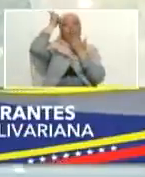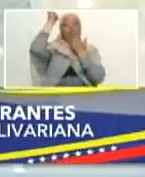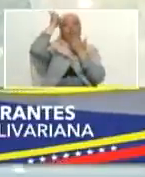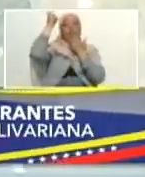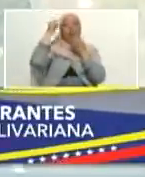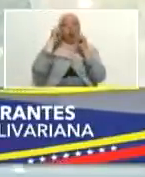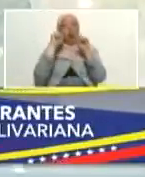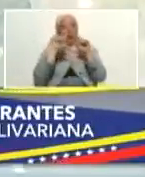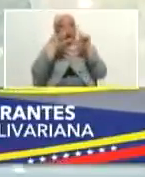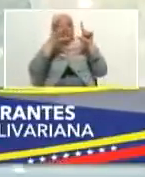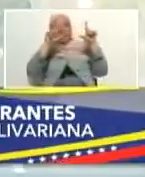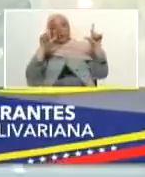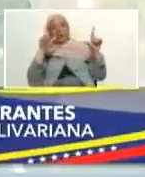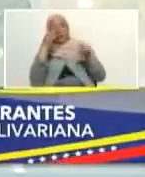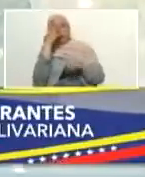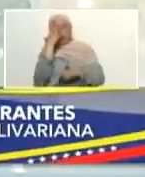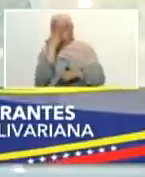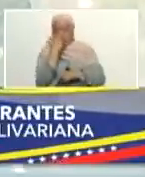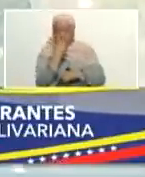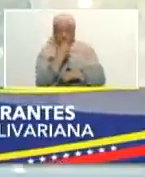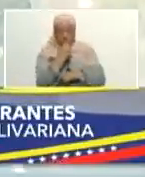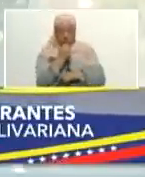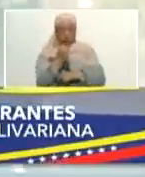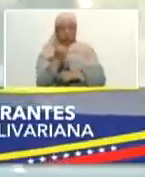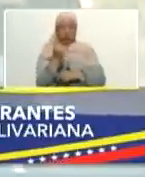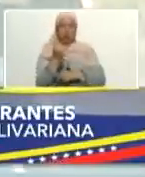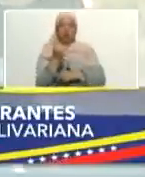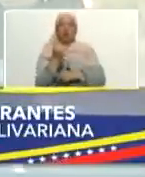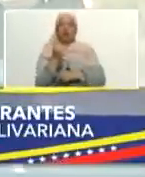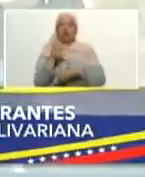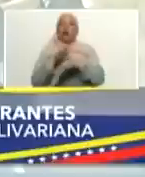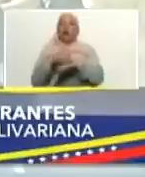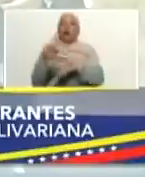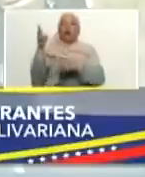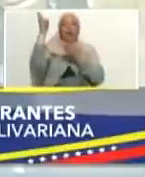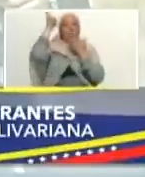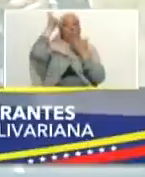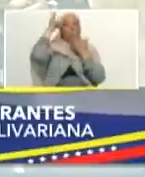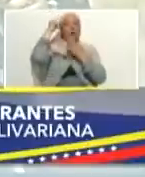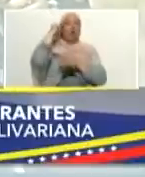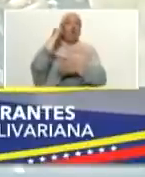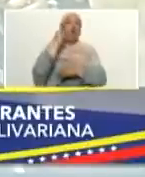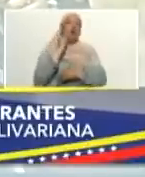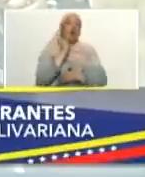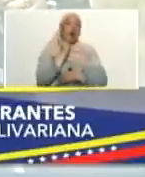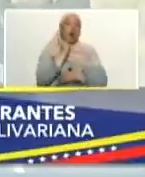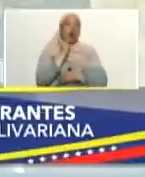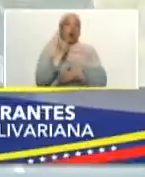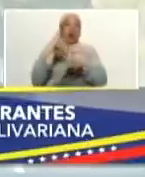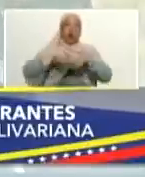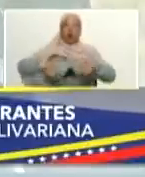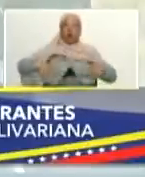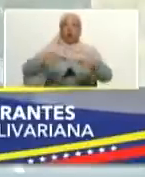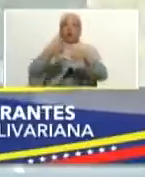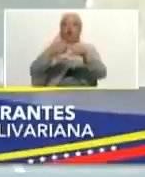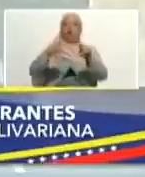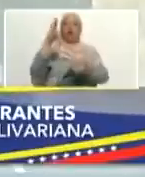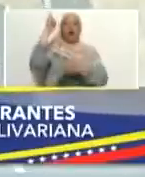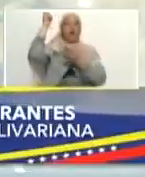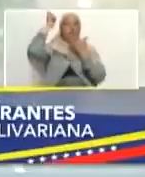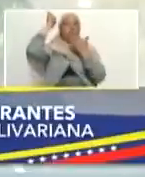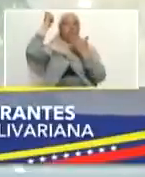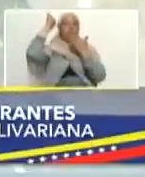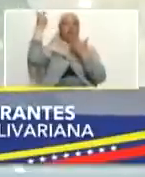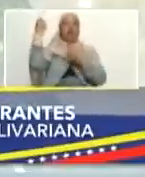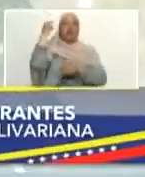uno lo que se pone es triste, porque Perú es tierra bolivariana, Perú es tierra de